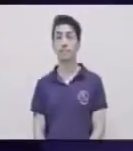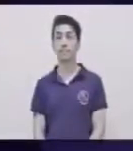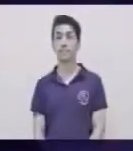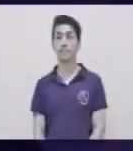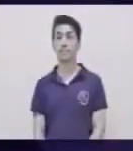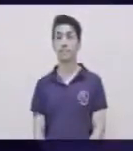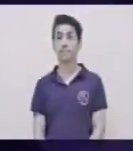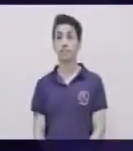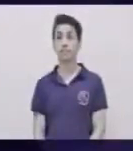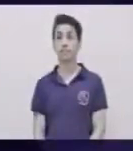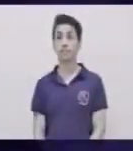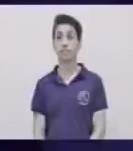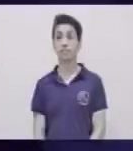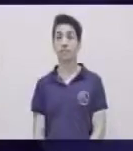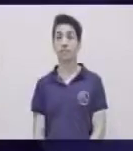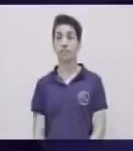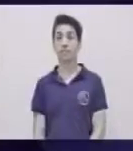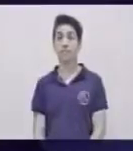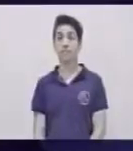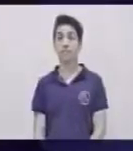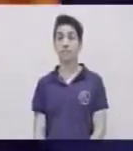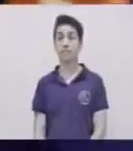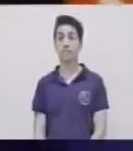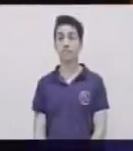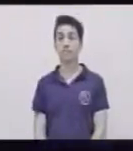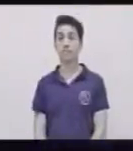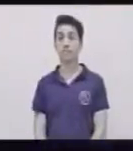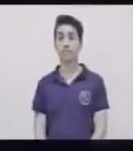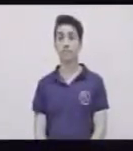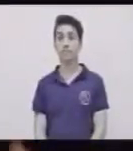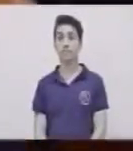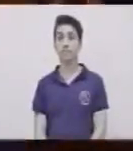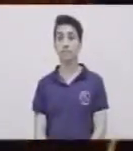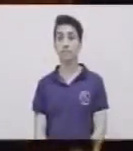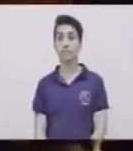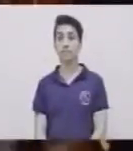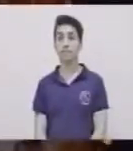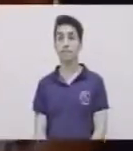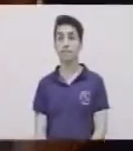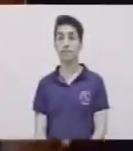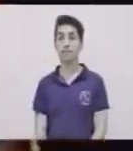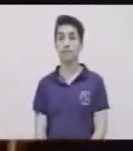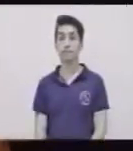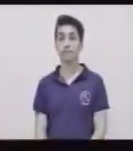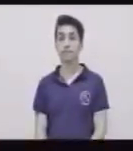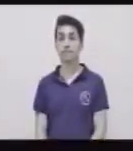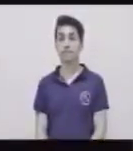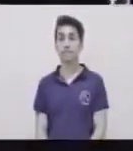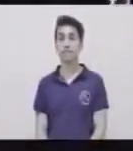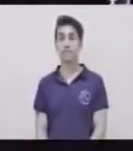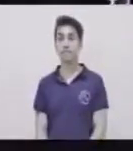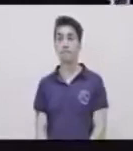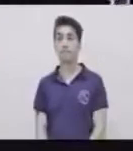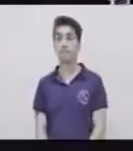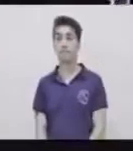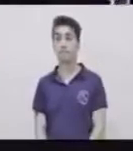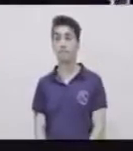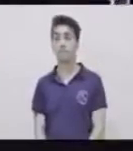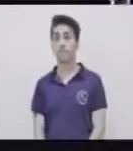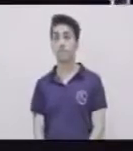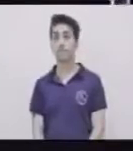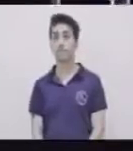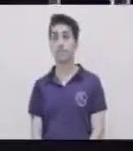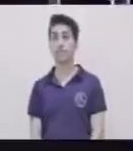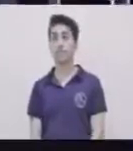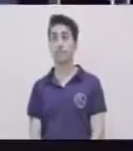No se utilizaba en esa época ningún soporte como se utiliza ahora. Por un lado